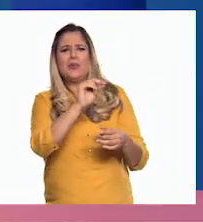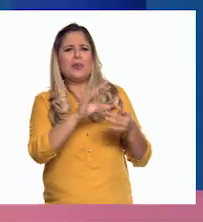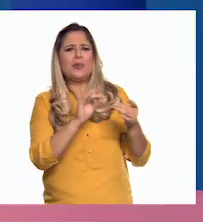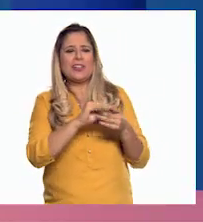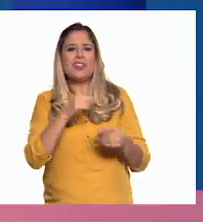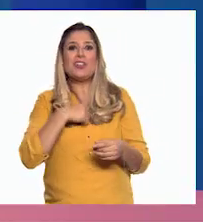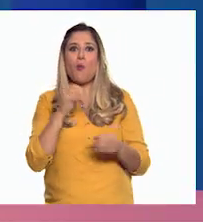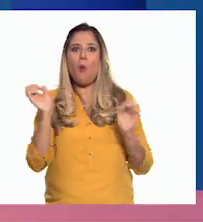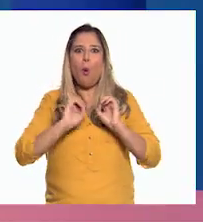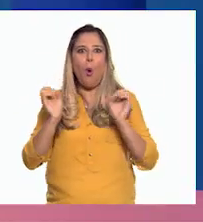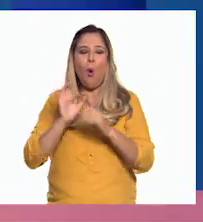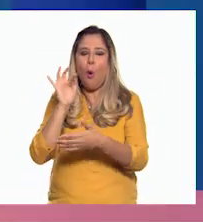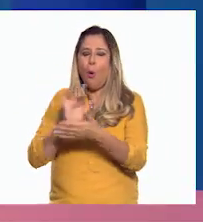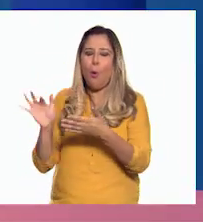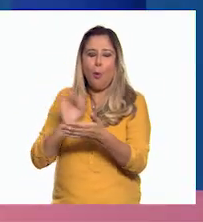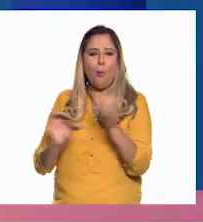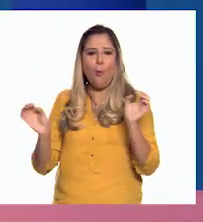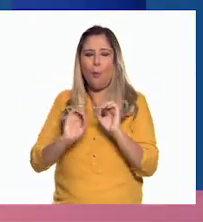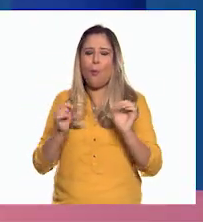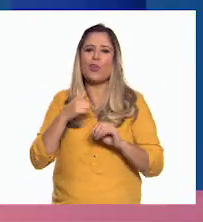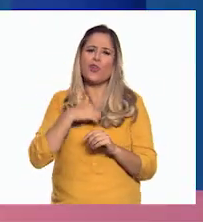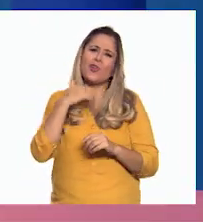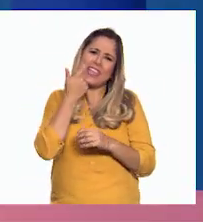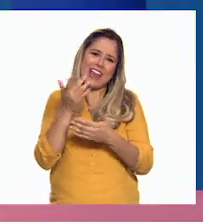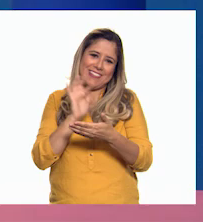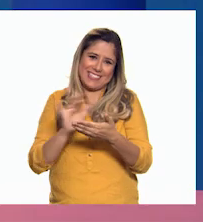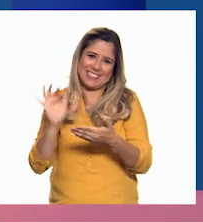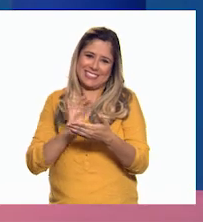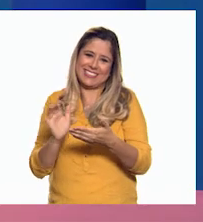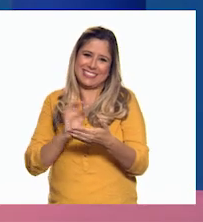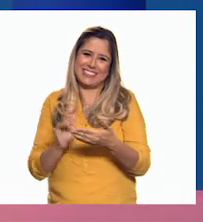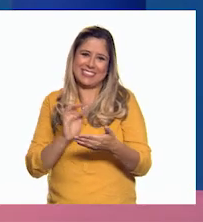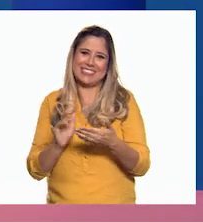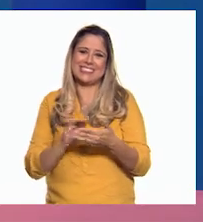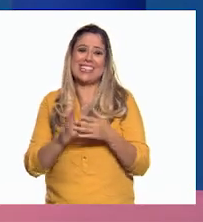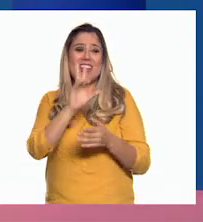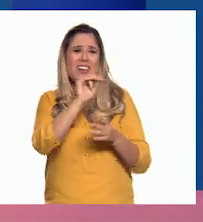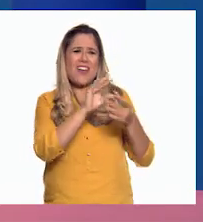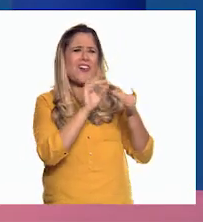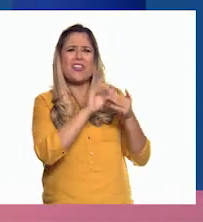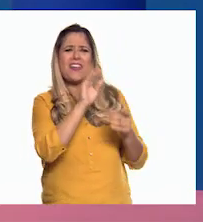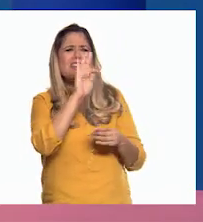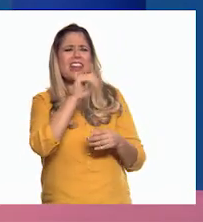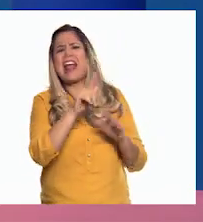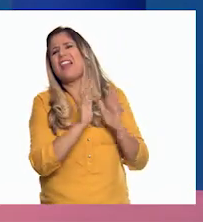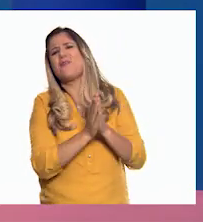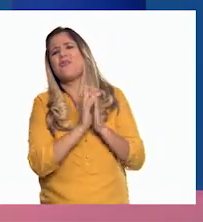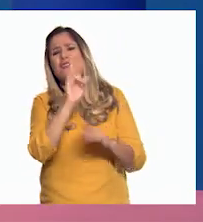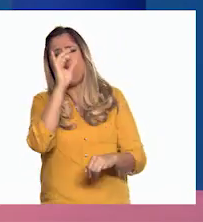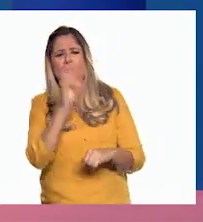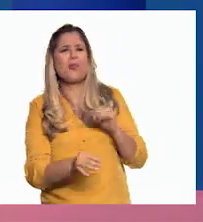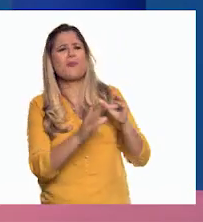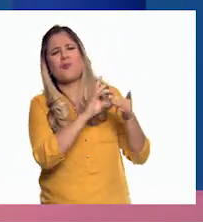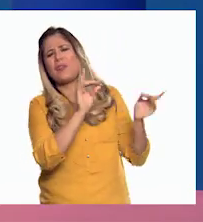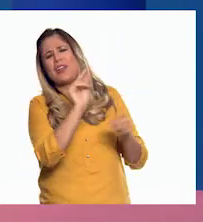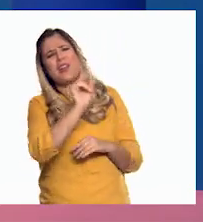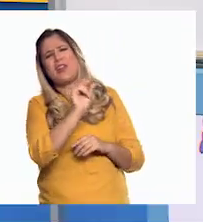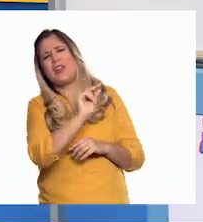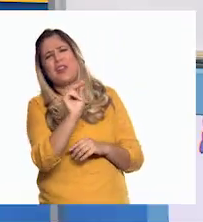que yo no lo he leído todavía y sí quiero leerlo. Ay, no nos vaya a contar el final, por favor, por